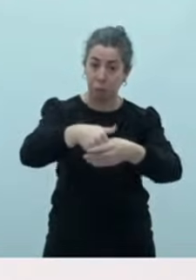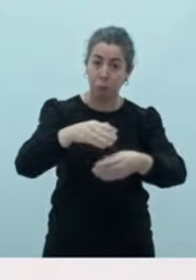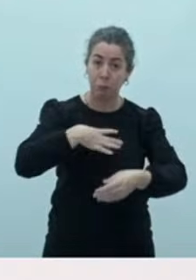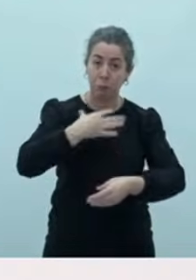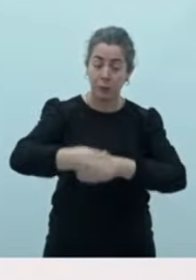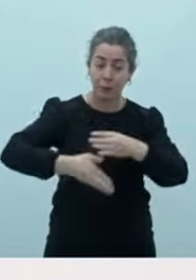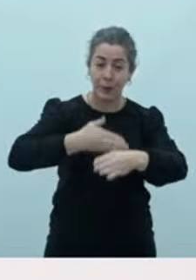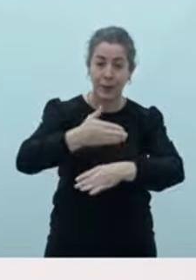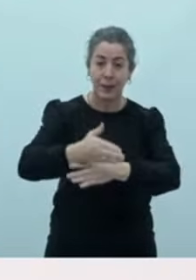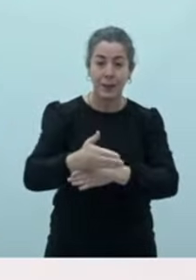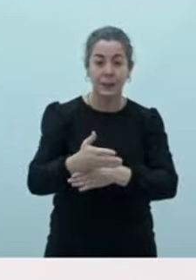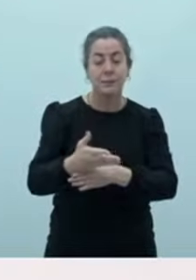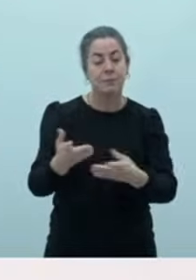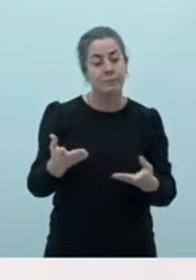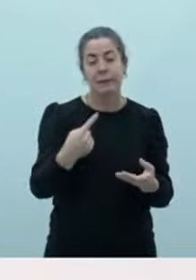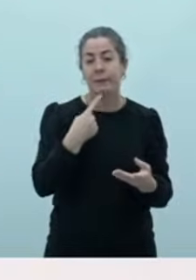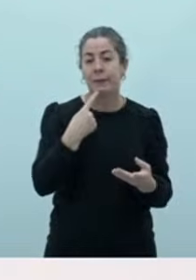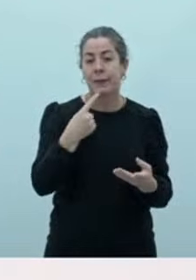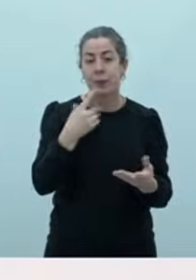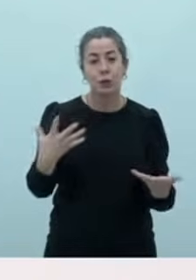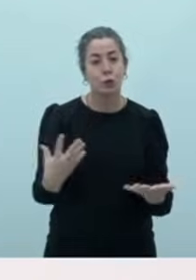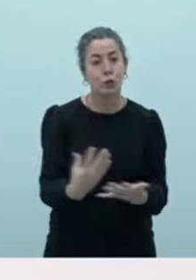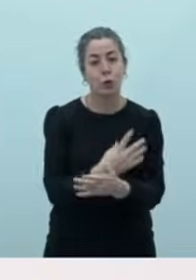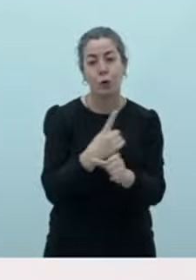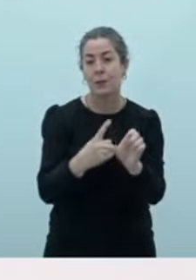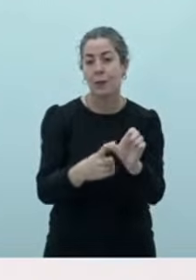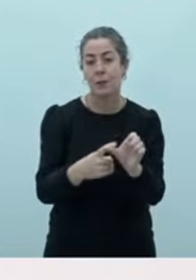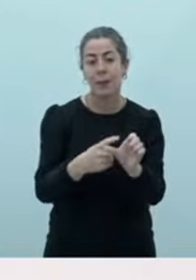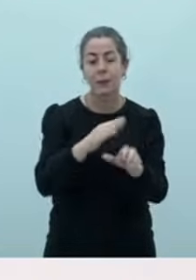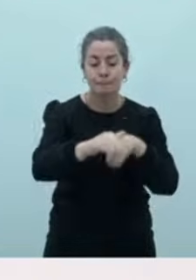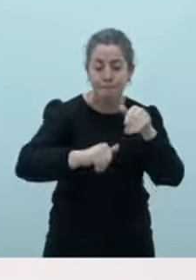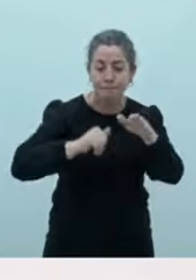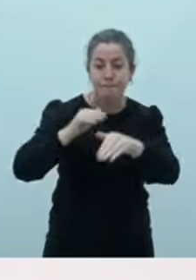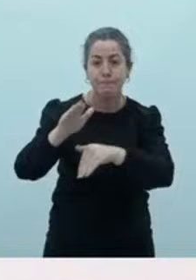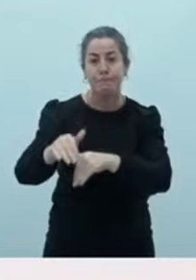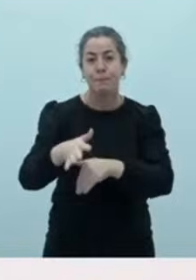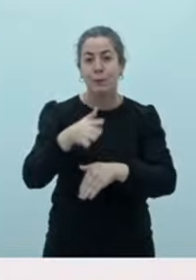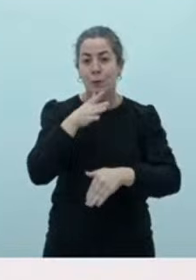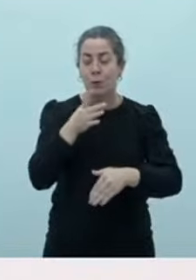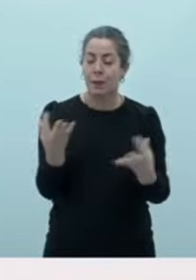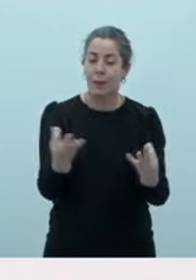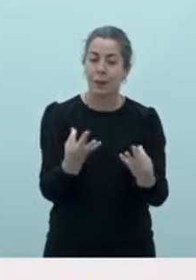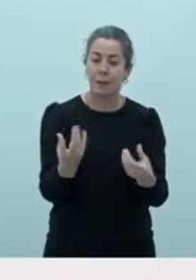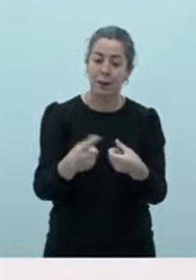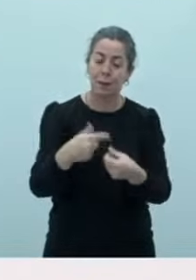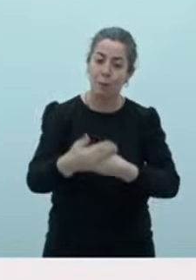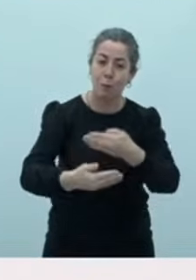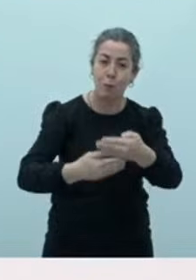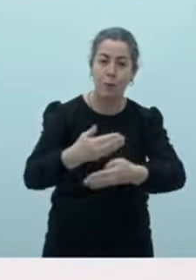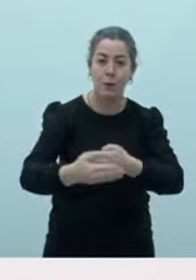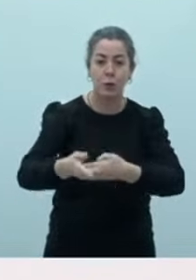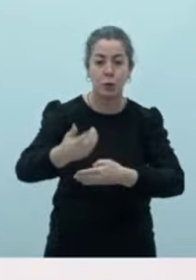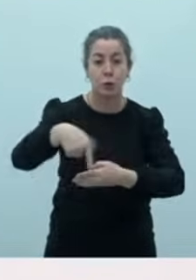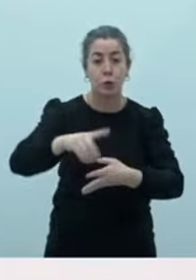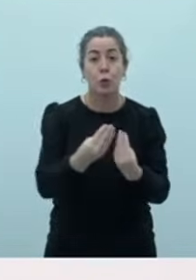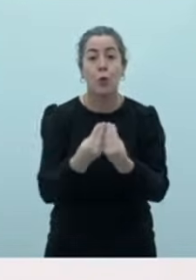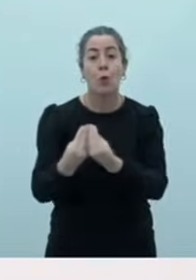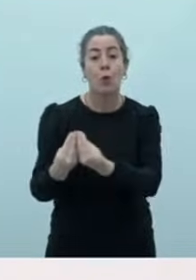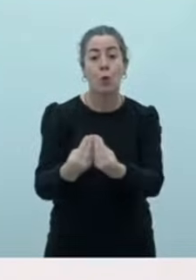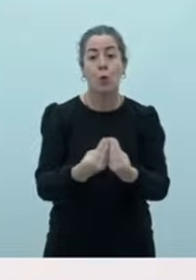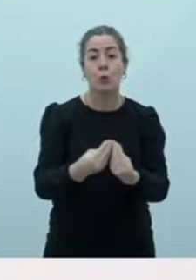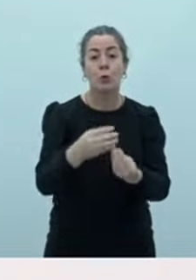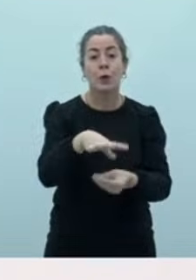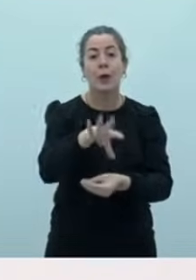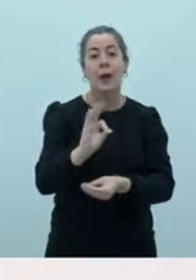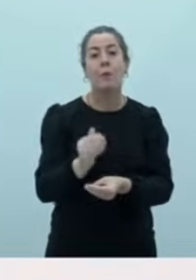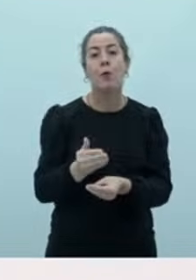este llamamiento a todos los extremeños para que formen parte de este proceso y de la mano podamos decidir el futuro de